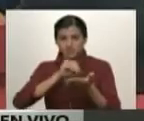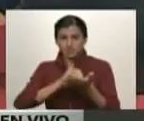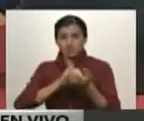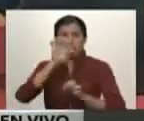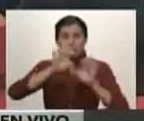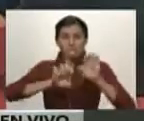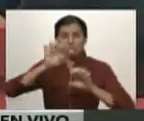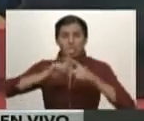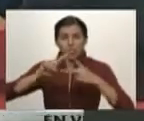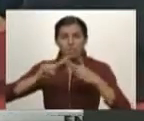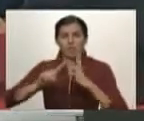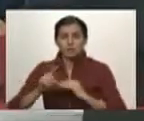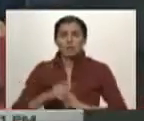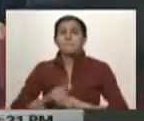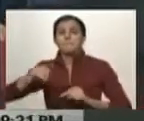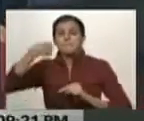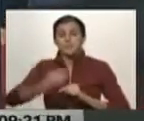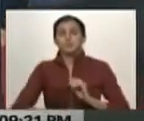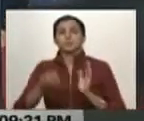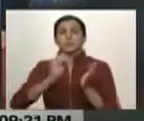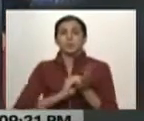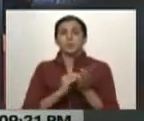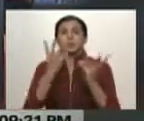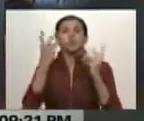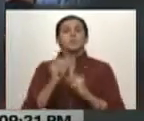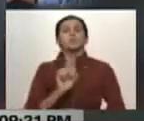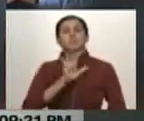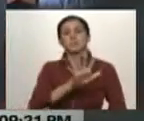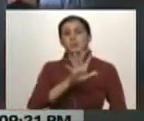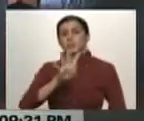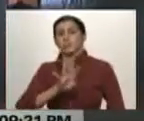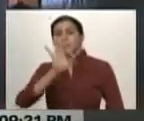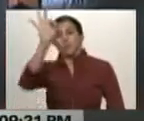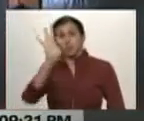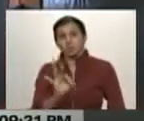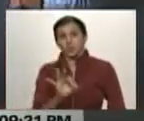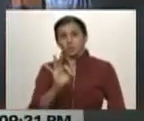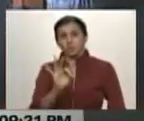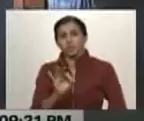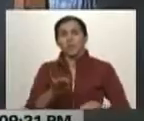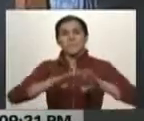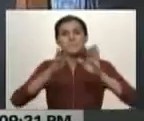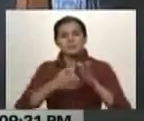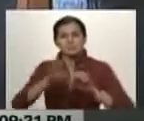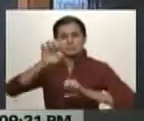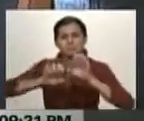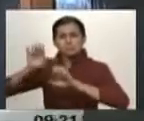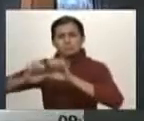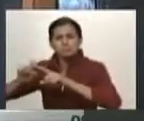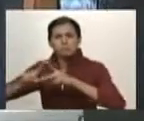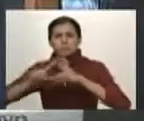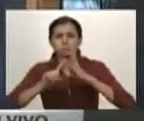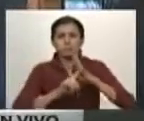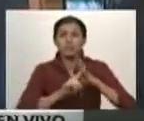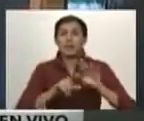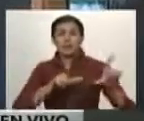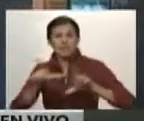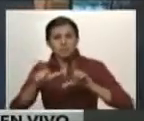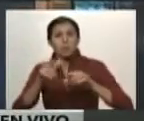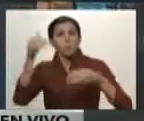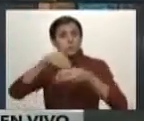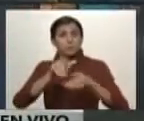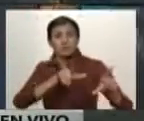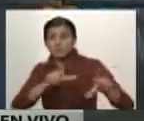y mañana se audita el 54% de todas las mesas del valle 54 por